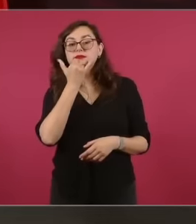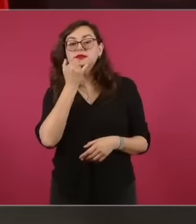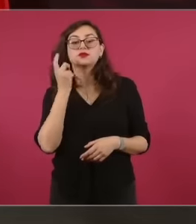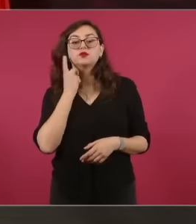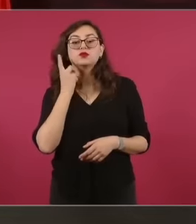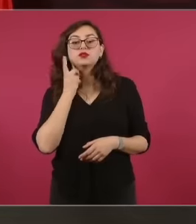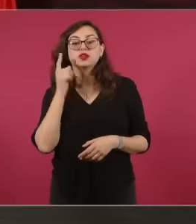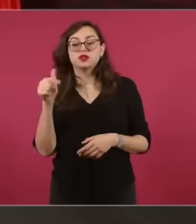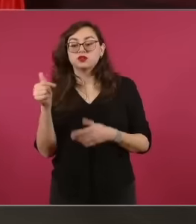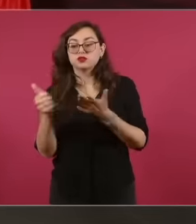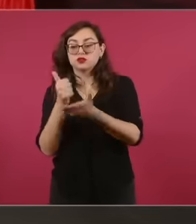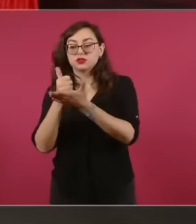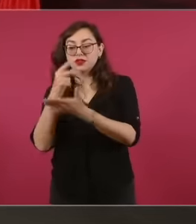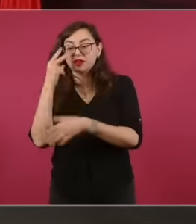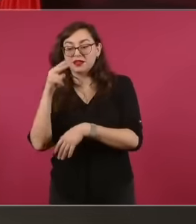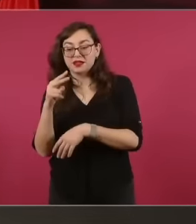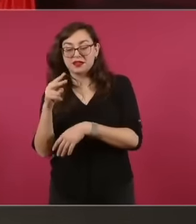reformas